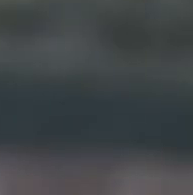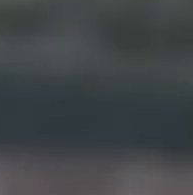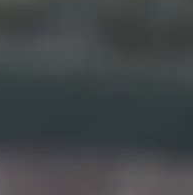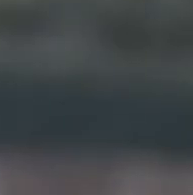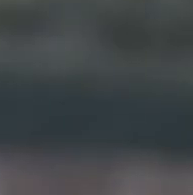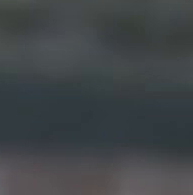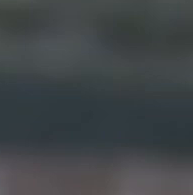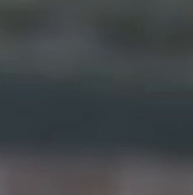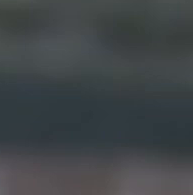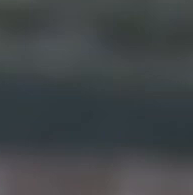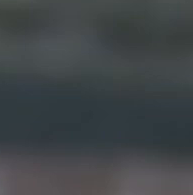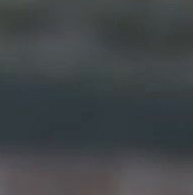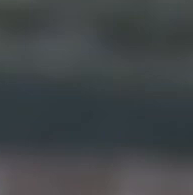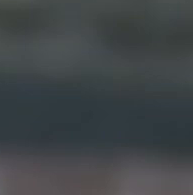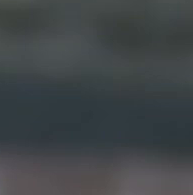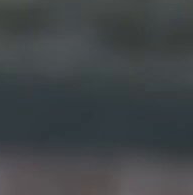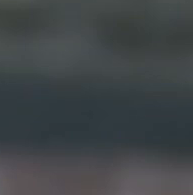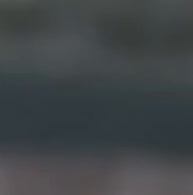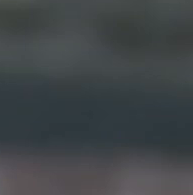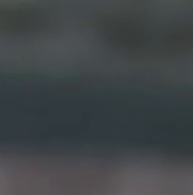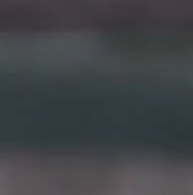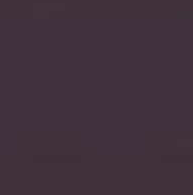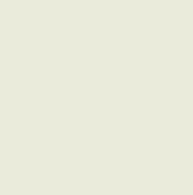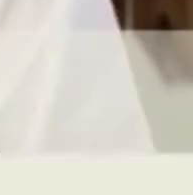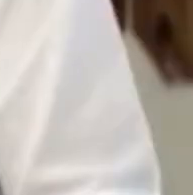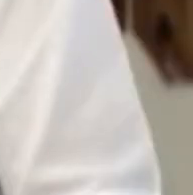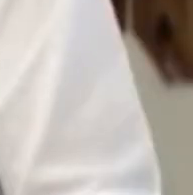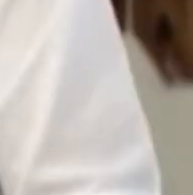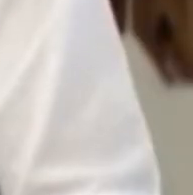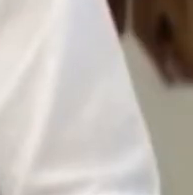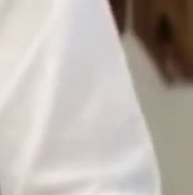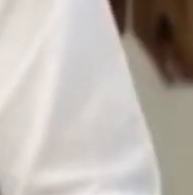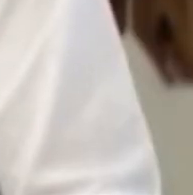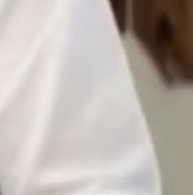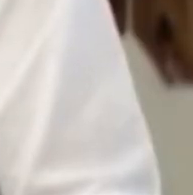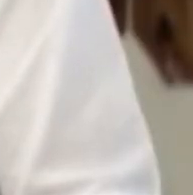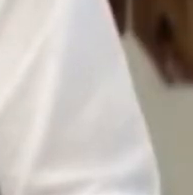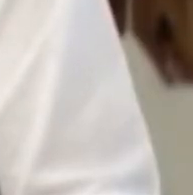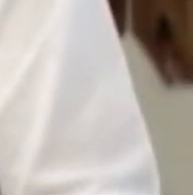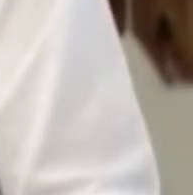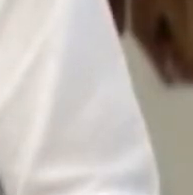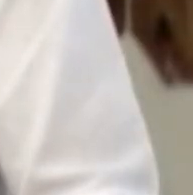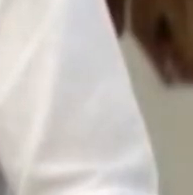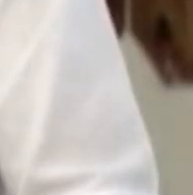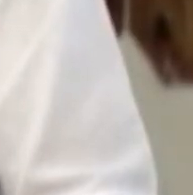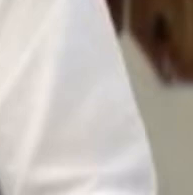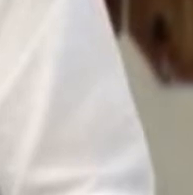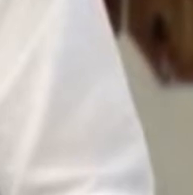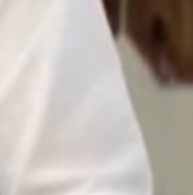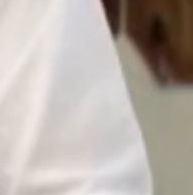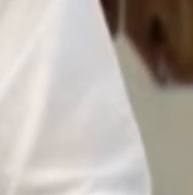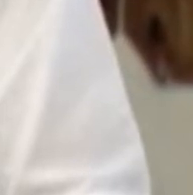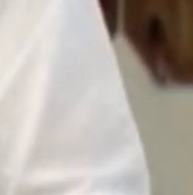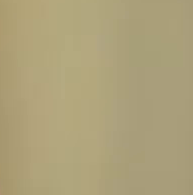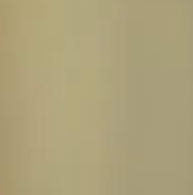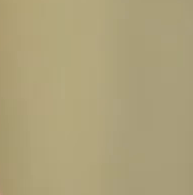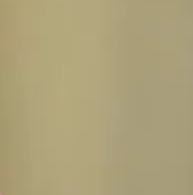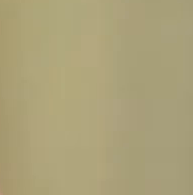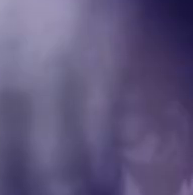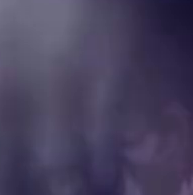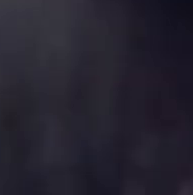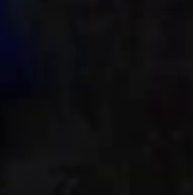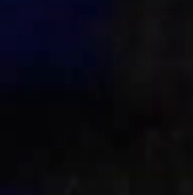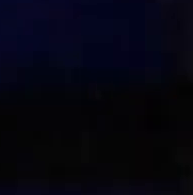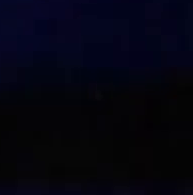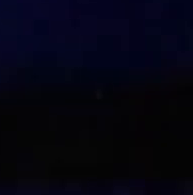logros materiales es poco, se valora poco. Como asociarse a Dios en tratar de hacer un mundo